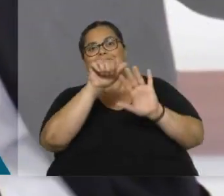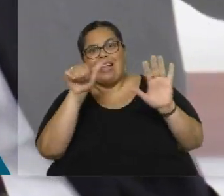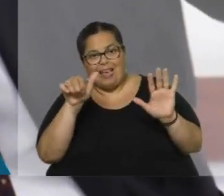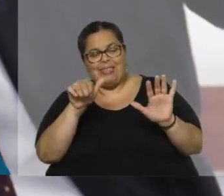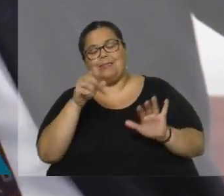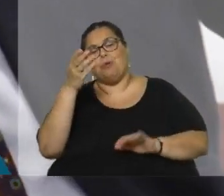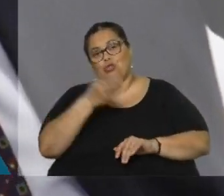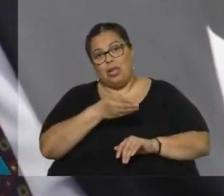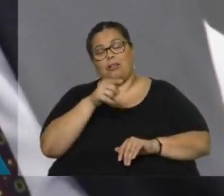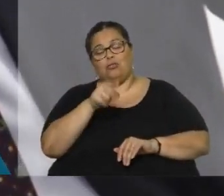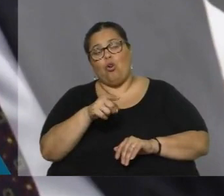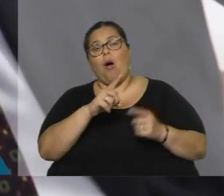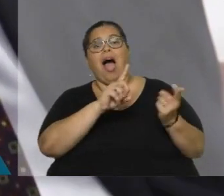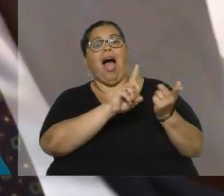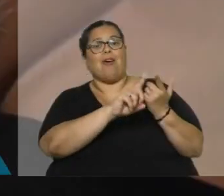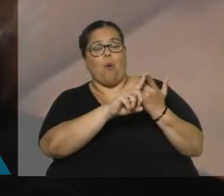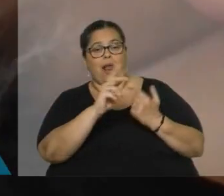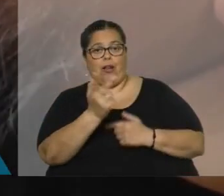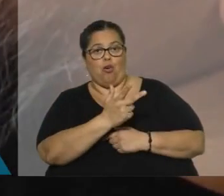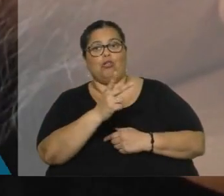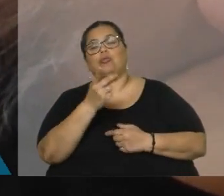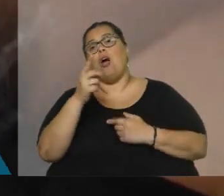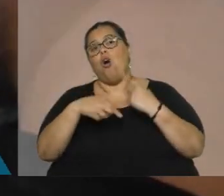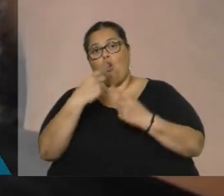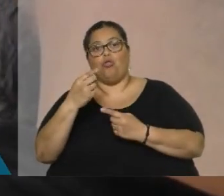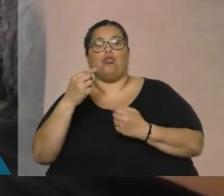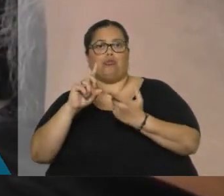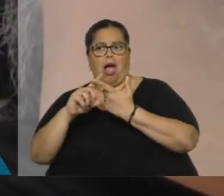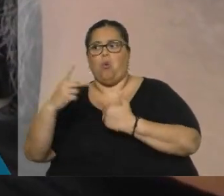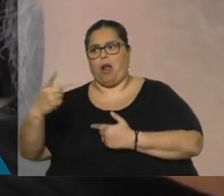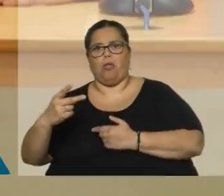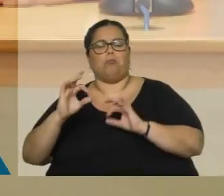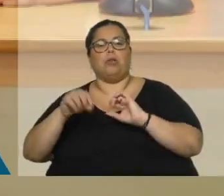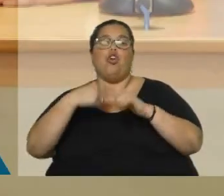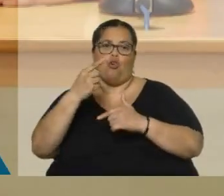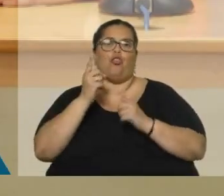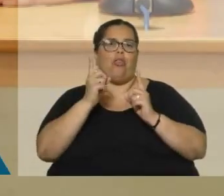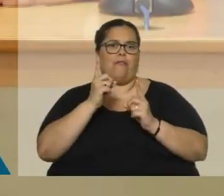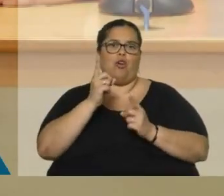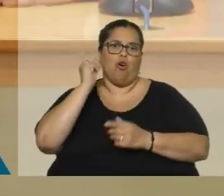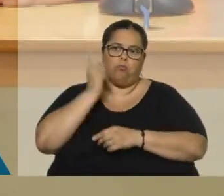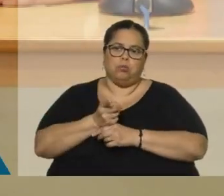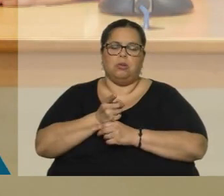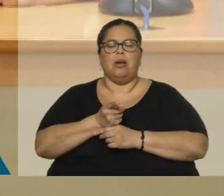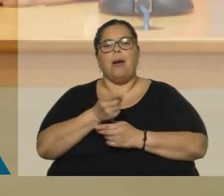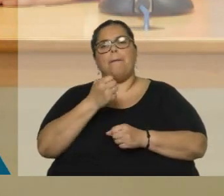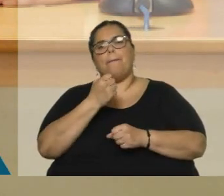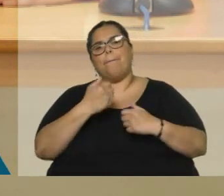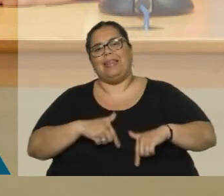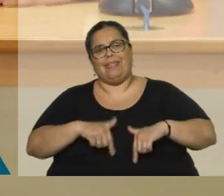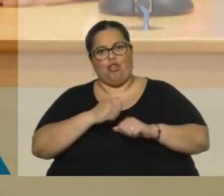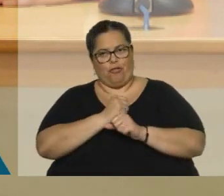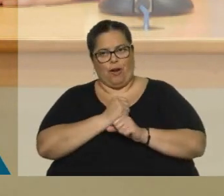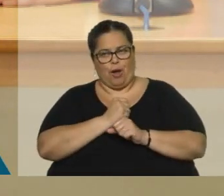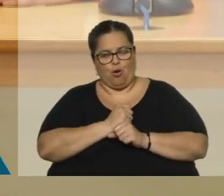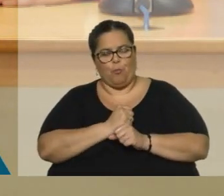acuerdo de partes y en el resto tuvo que laudar el Ministerio de Trabajo. Podemos decir que en un número muy importante